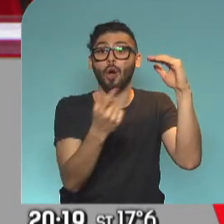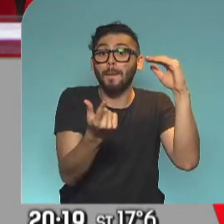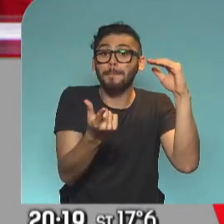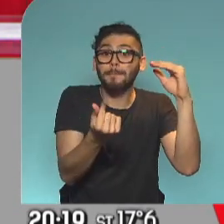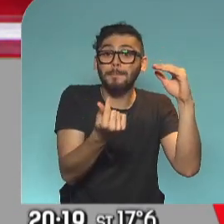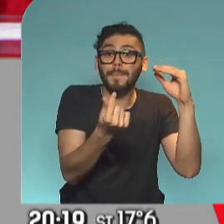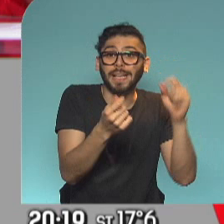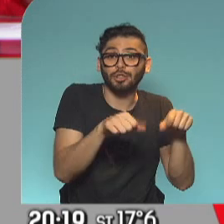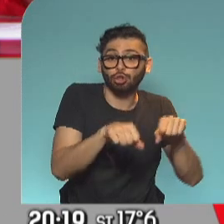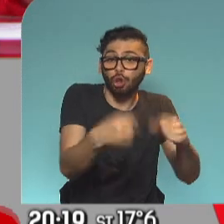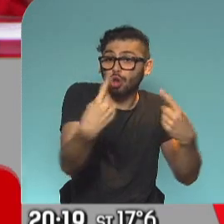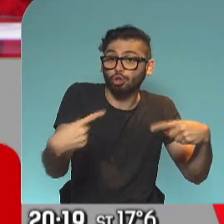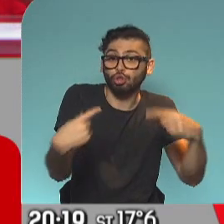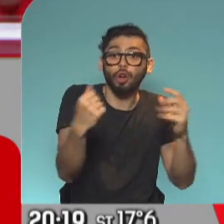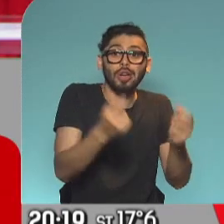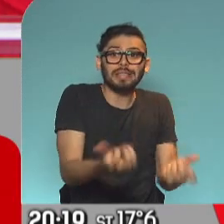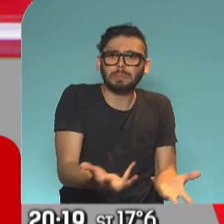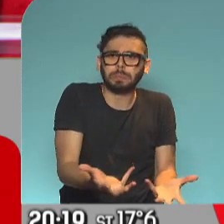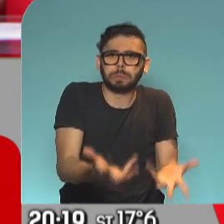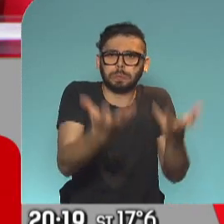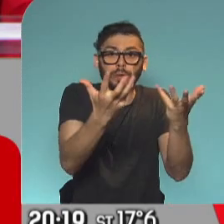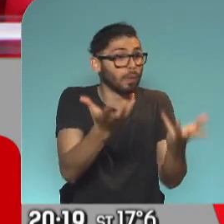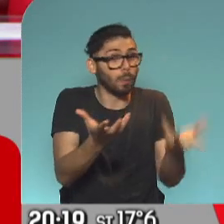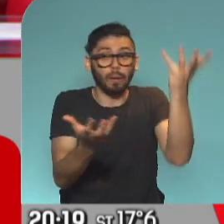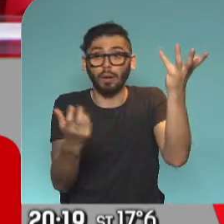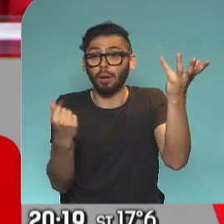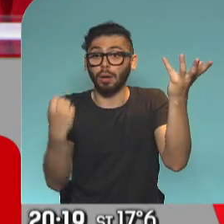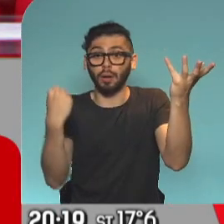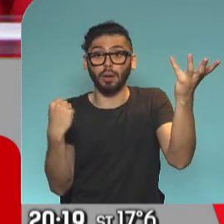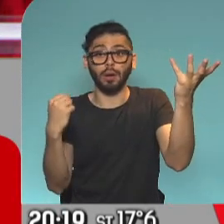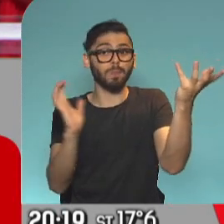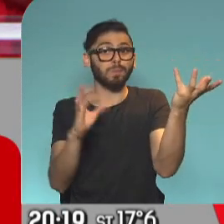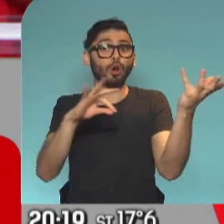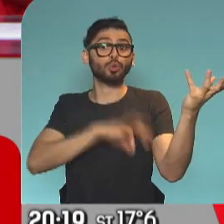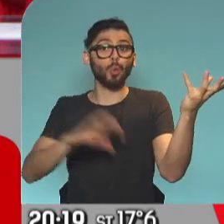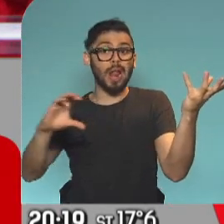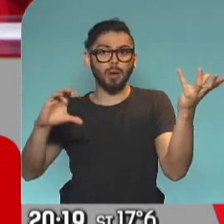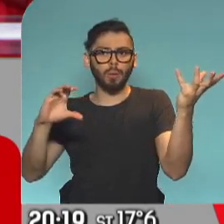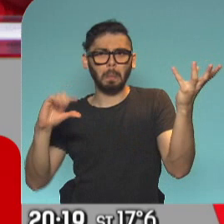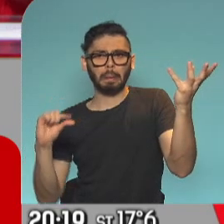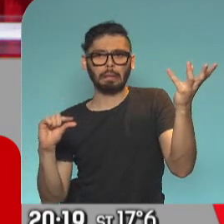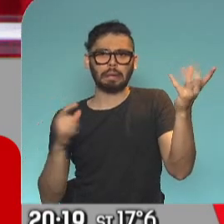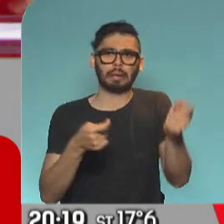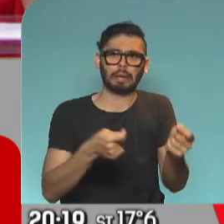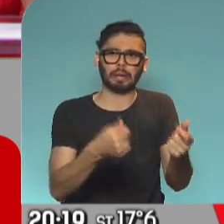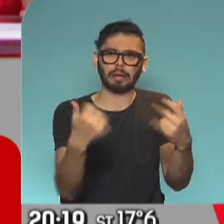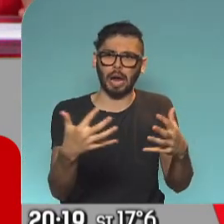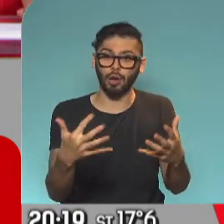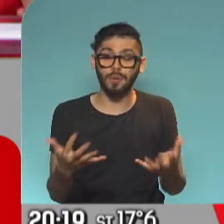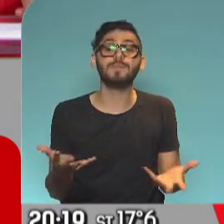mayor inflación y sabemos que cuando hay mayor inflación hay una pérdida de poder adquisitivo. Por eso es que se habla justamente de